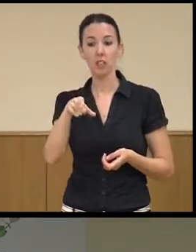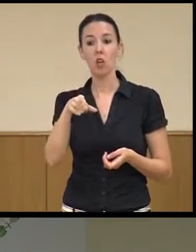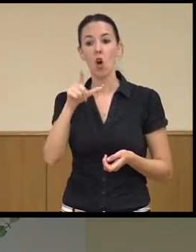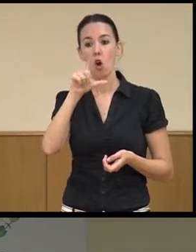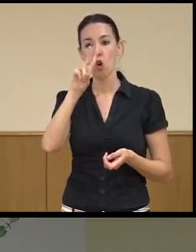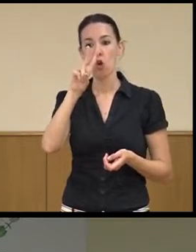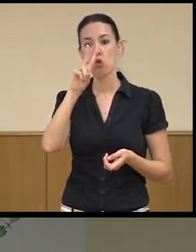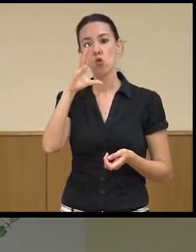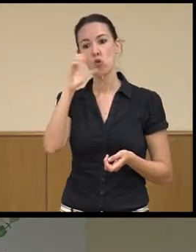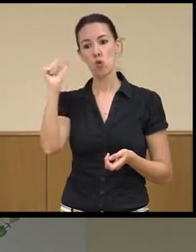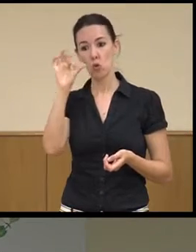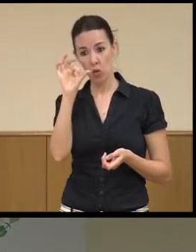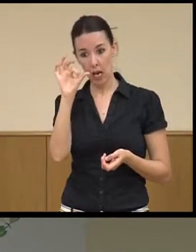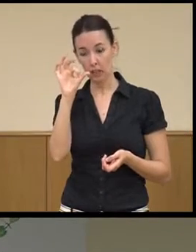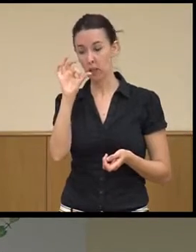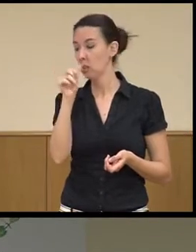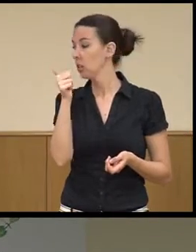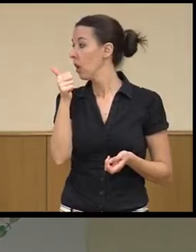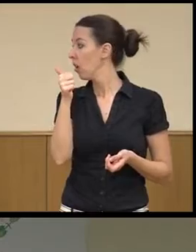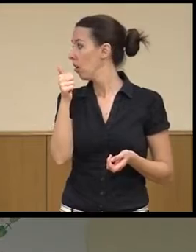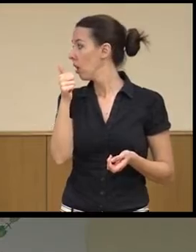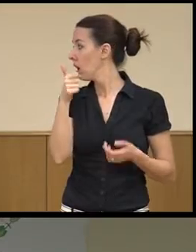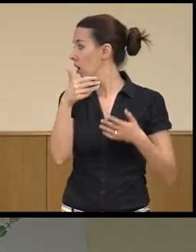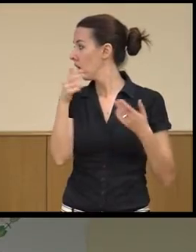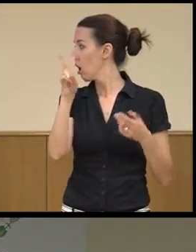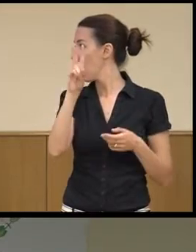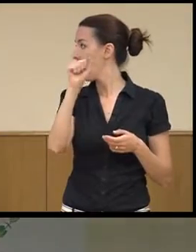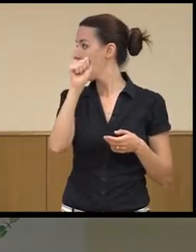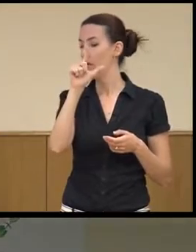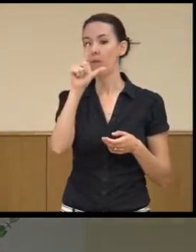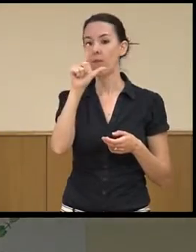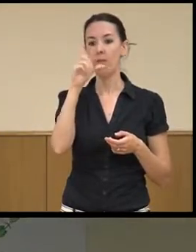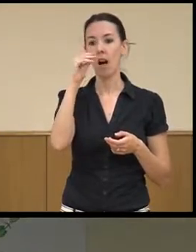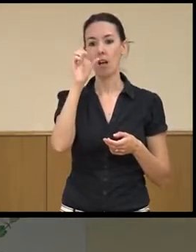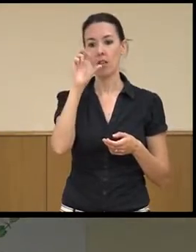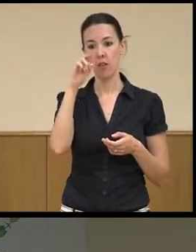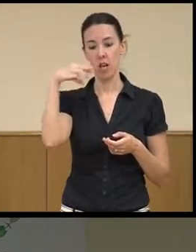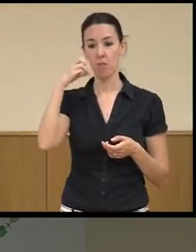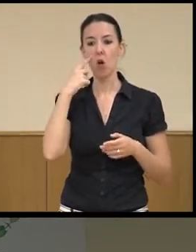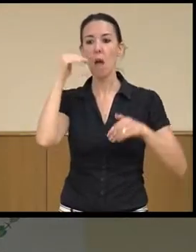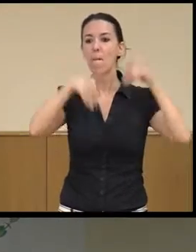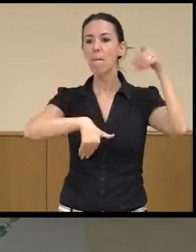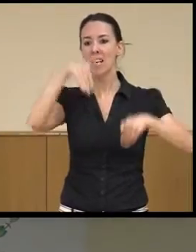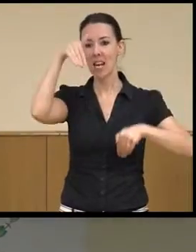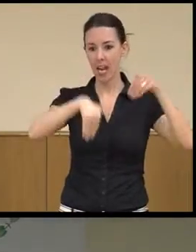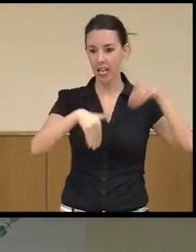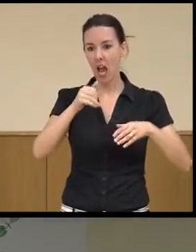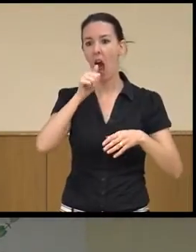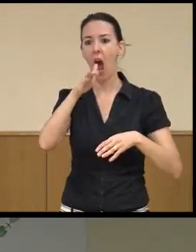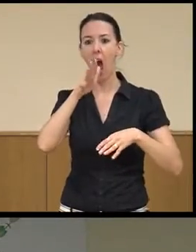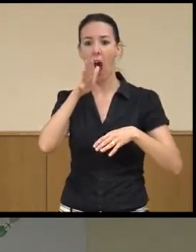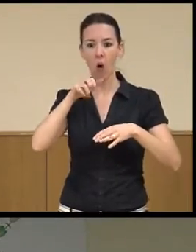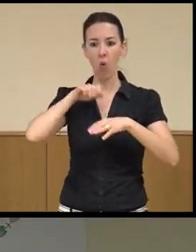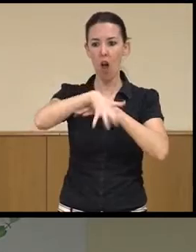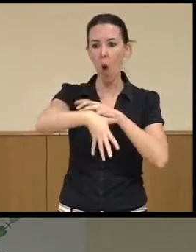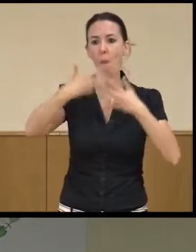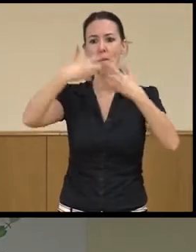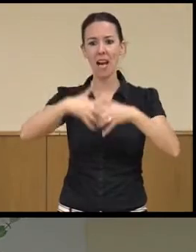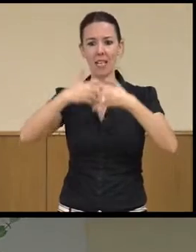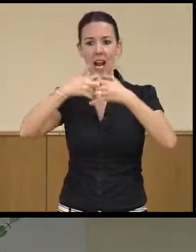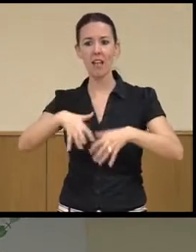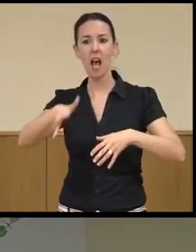Lucas van Valkenborg, poblado de galerías mineras, saltos de agua, maquinaria